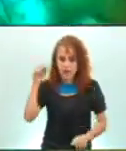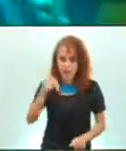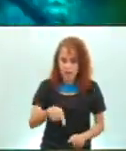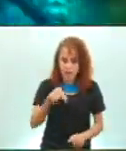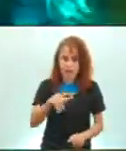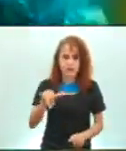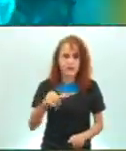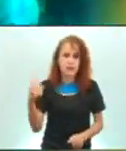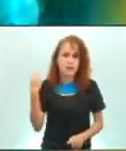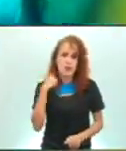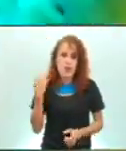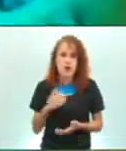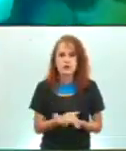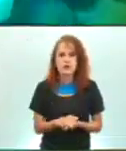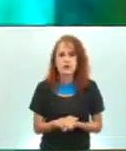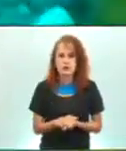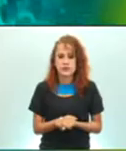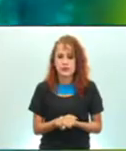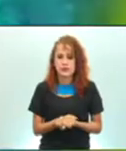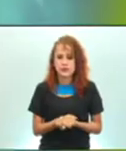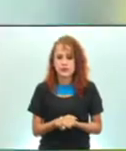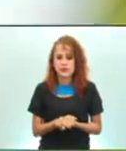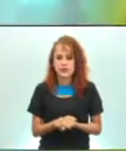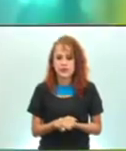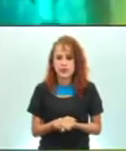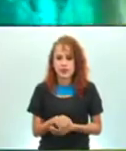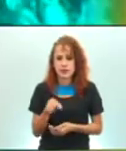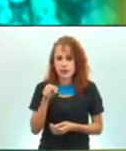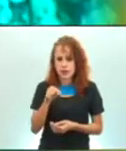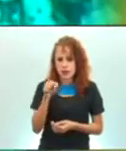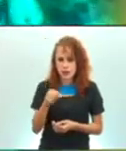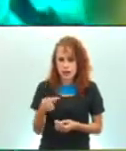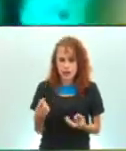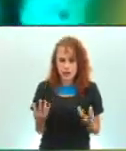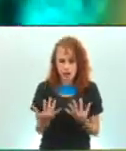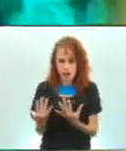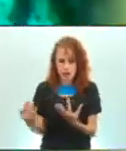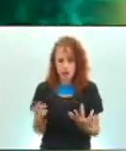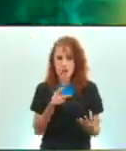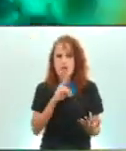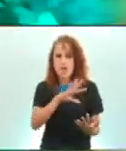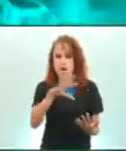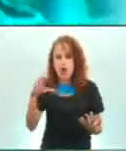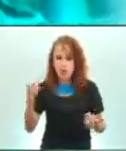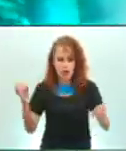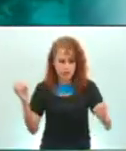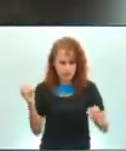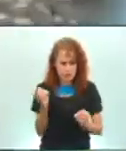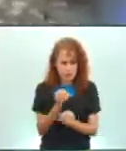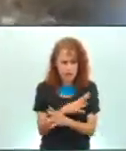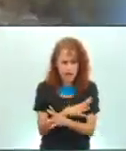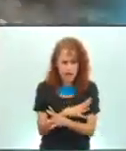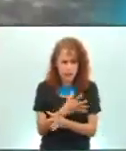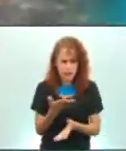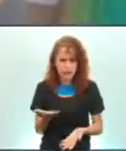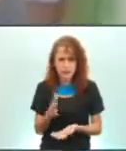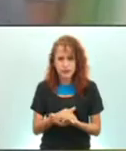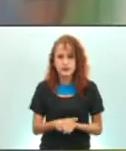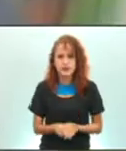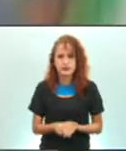Ese mismo año, se desata el más masivo de los eventos de blanqueamiento de coral, reportado hasta ese